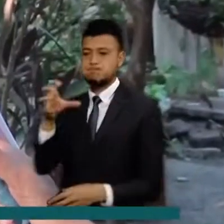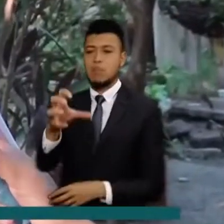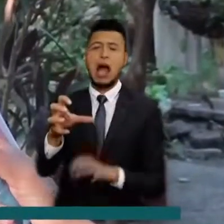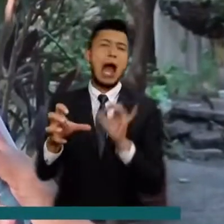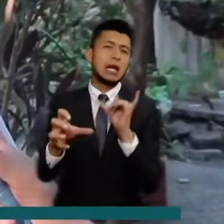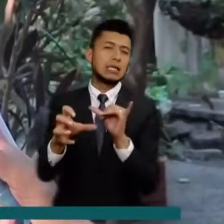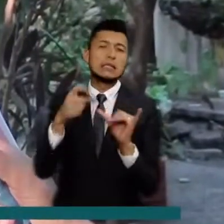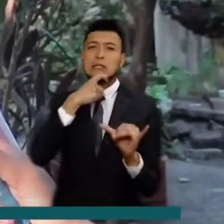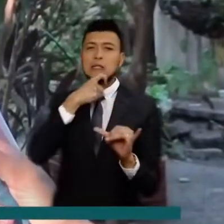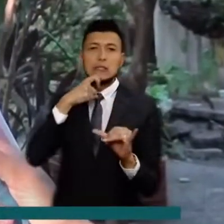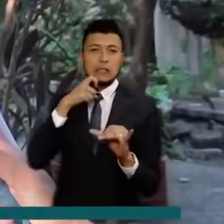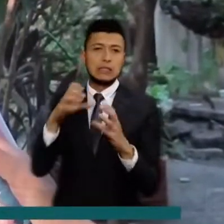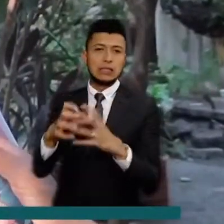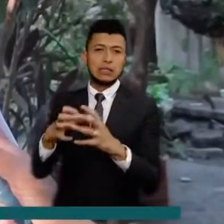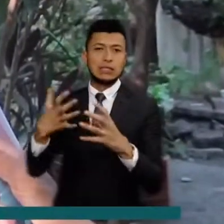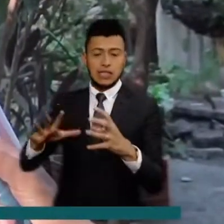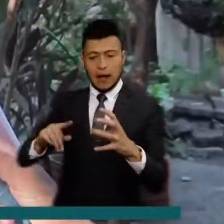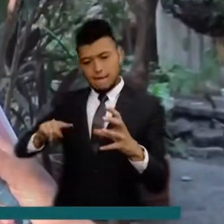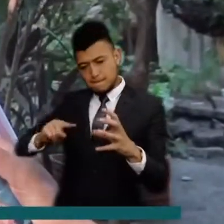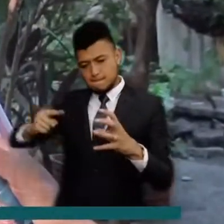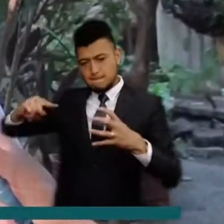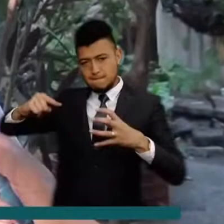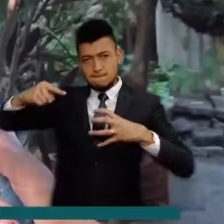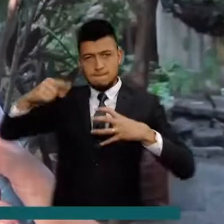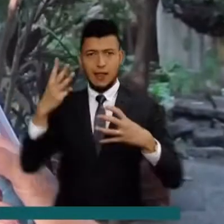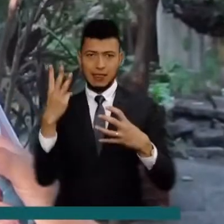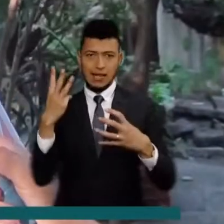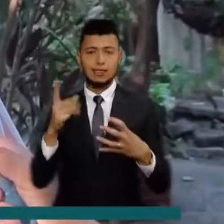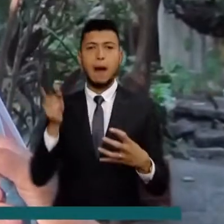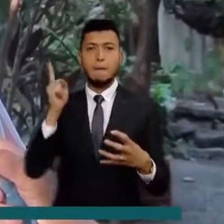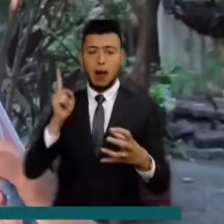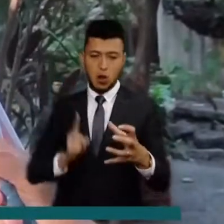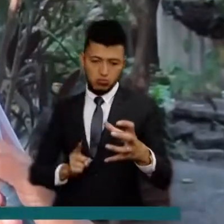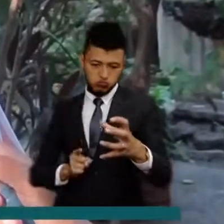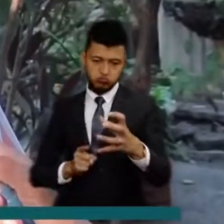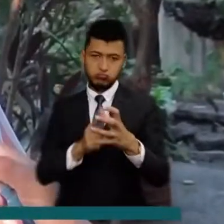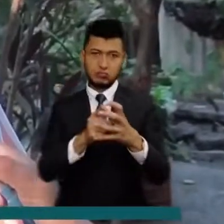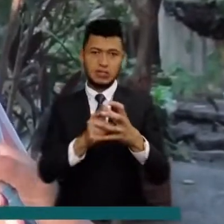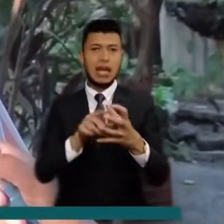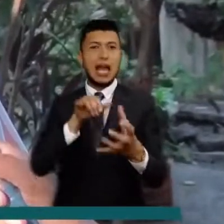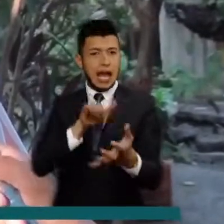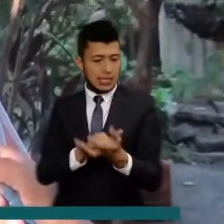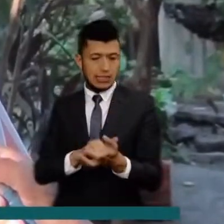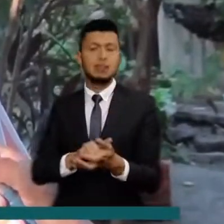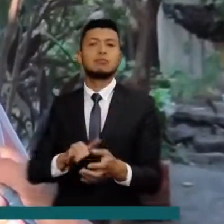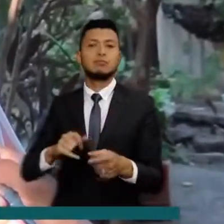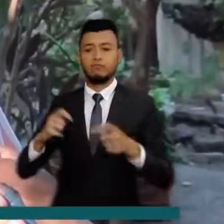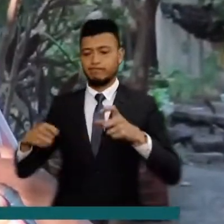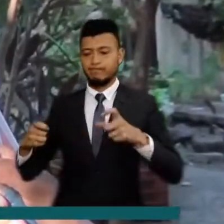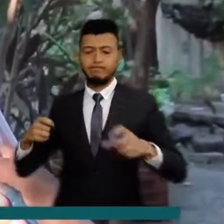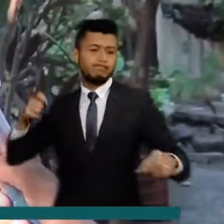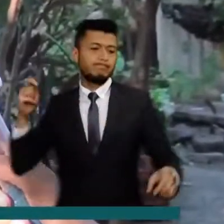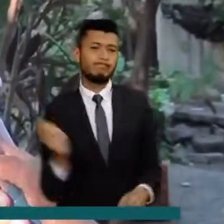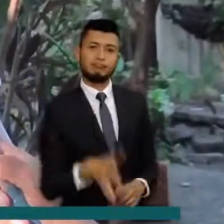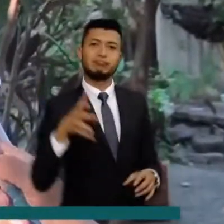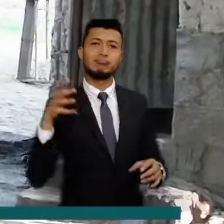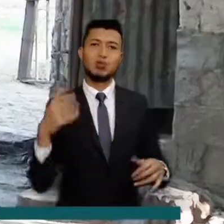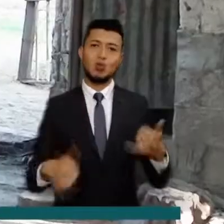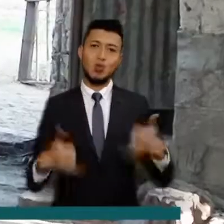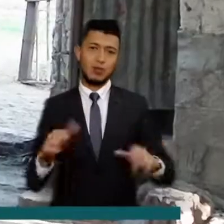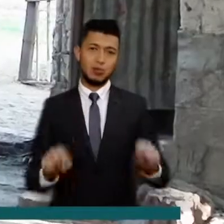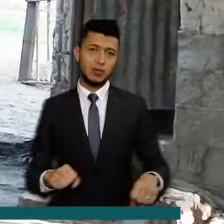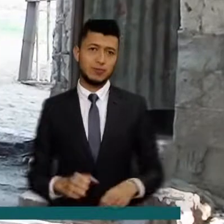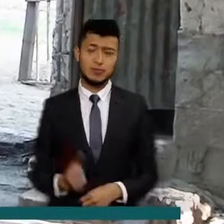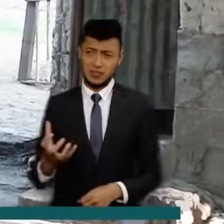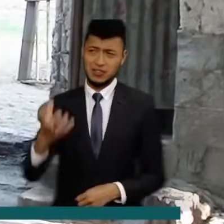que se seque, se agarra y se le hacen tres orificios, se le mete un palo y ahí está la zaranda armada para jugar.